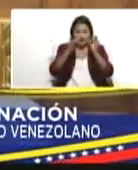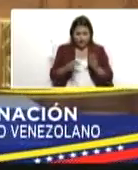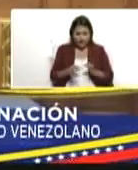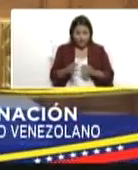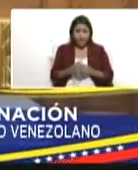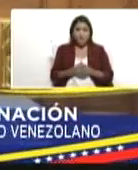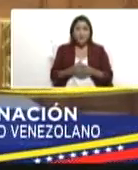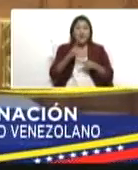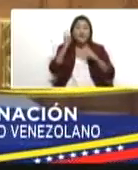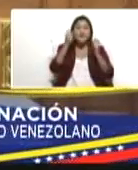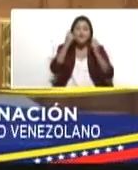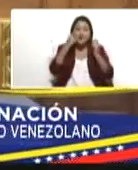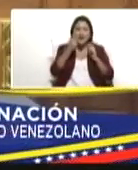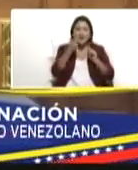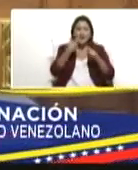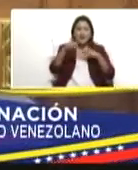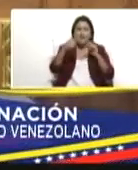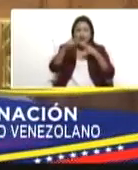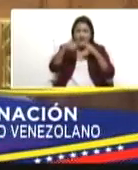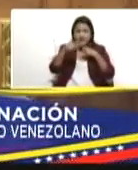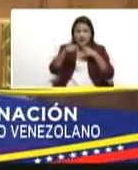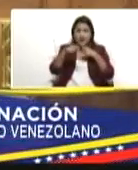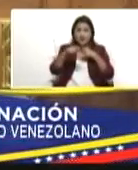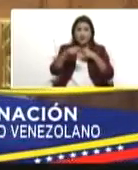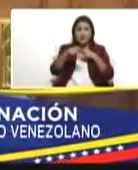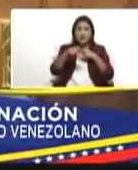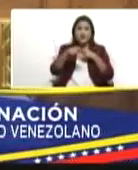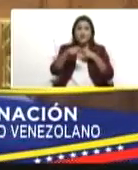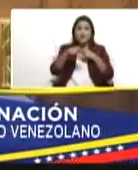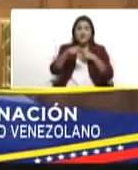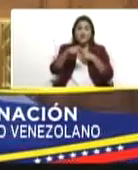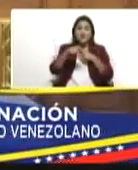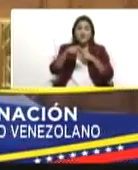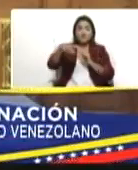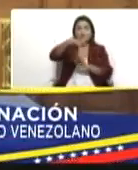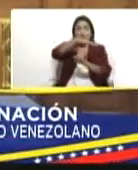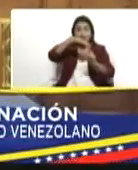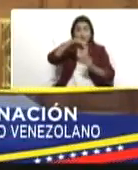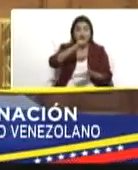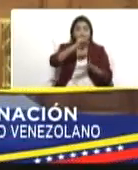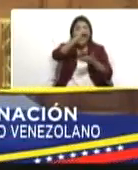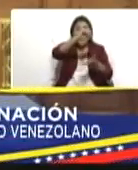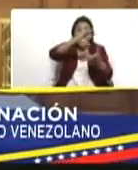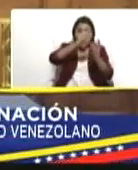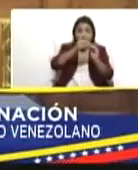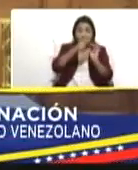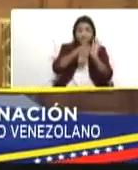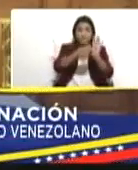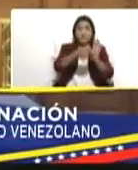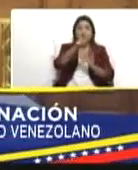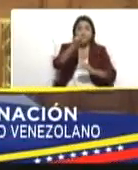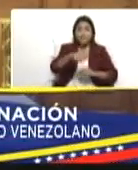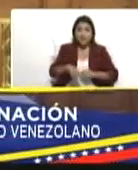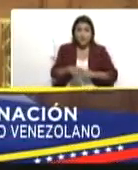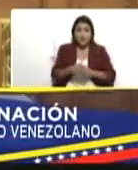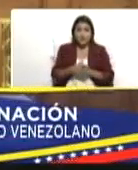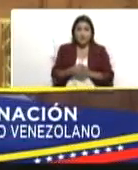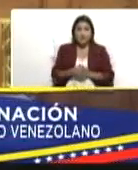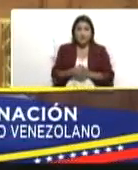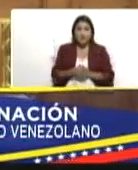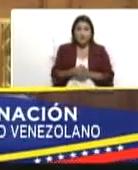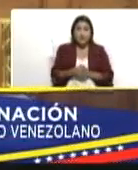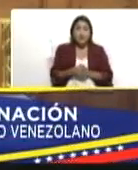de las ferias del campo soberano se llaman así no de los Club llegarle por varios